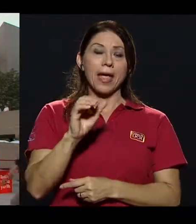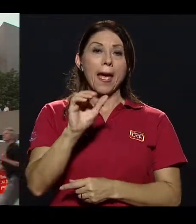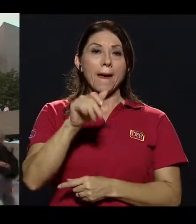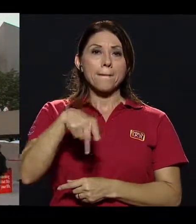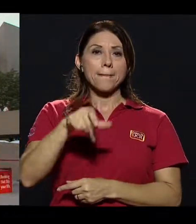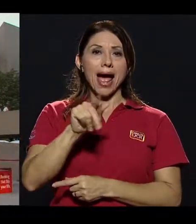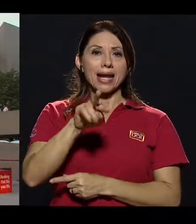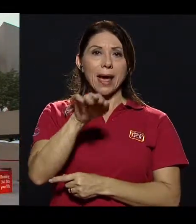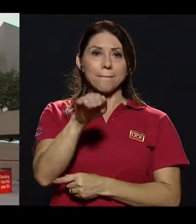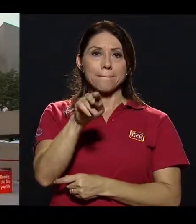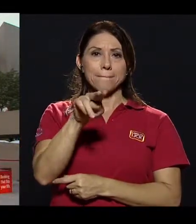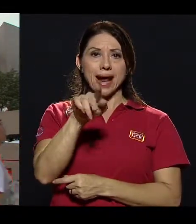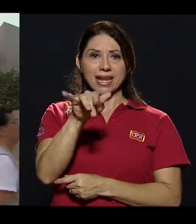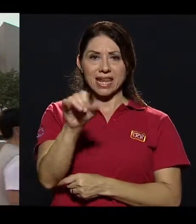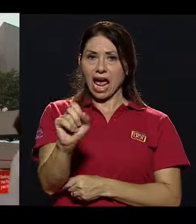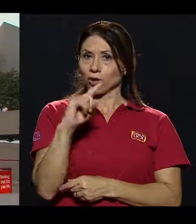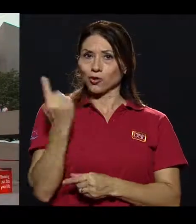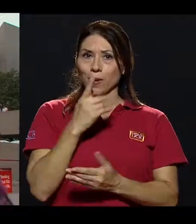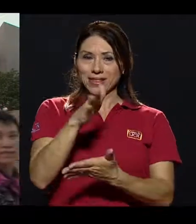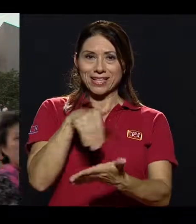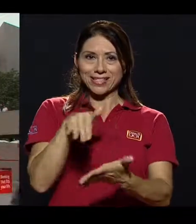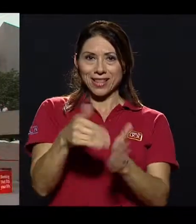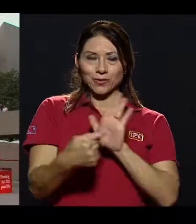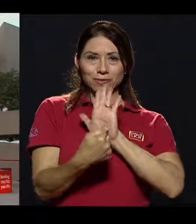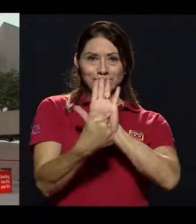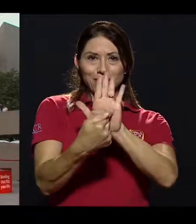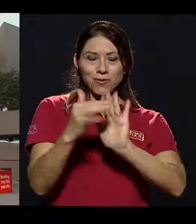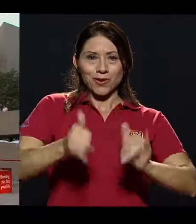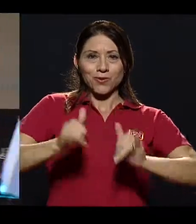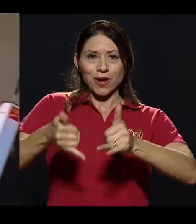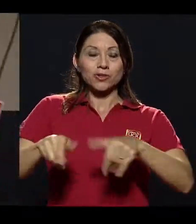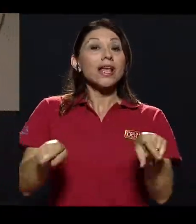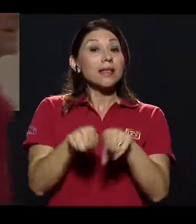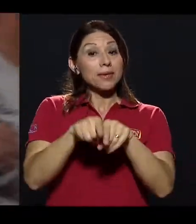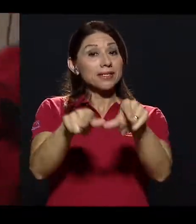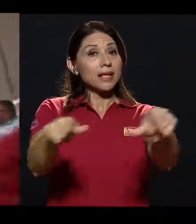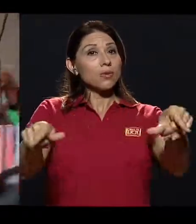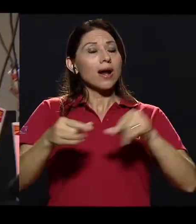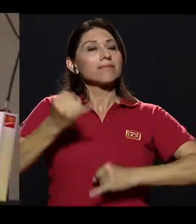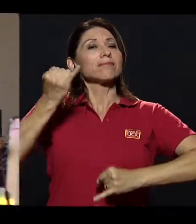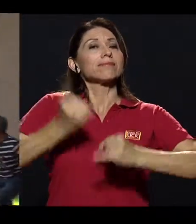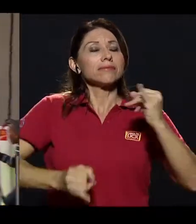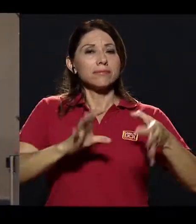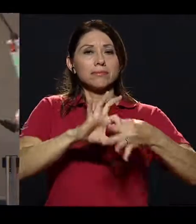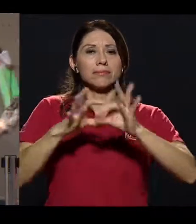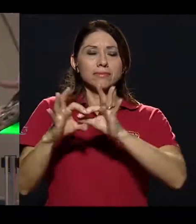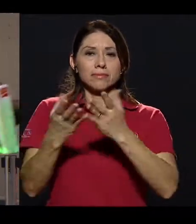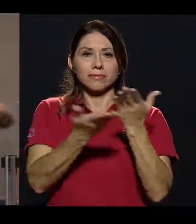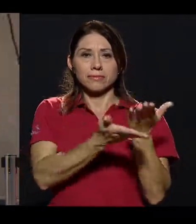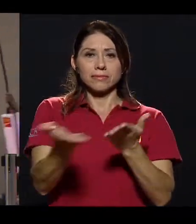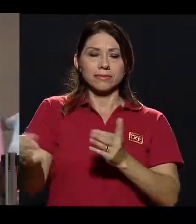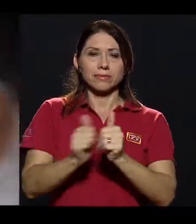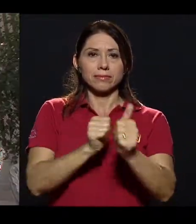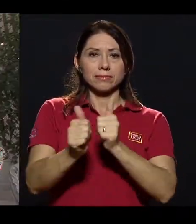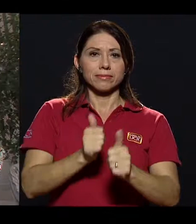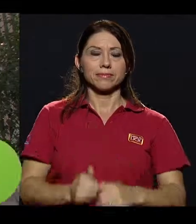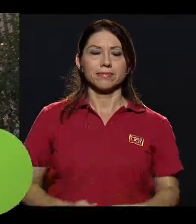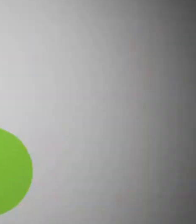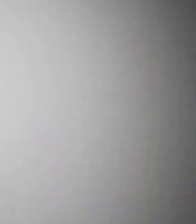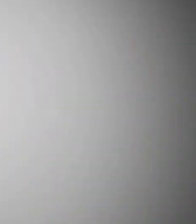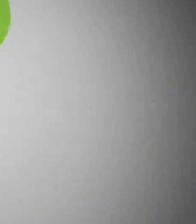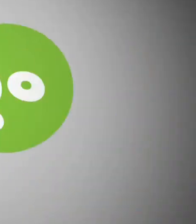Panamanía no fue solo el centro de los espectáculos de los Juegos, sino que también fue el lugar en donde se dieron por concluidas estas justas.